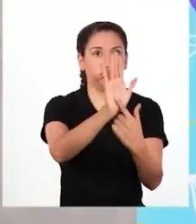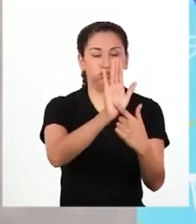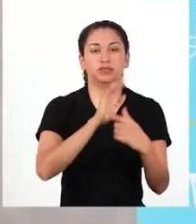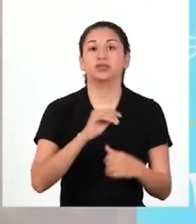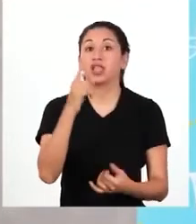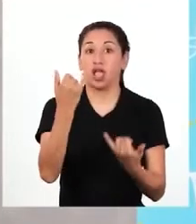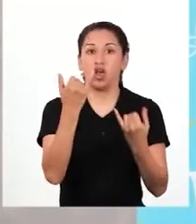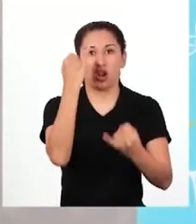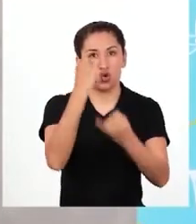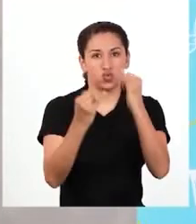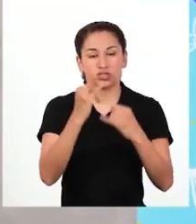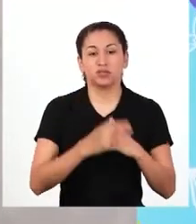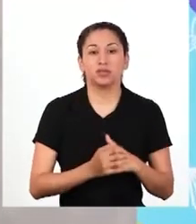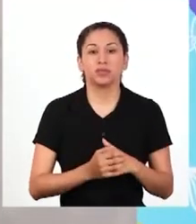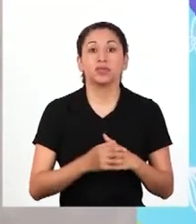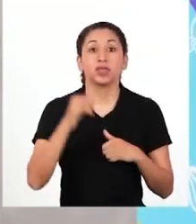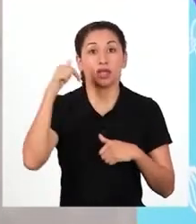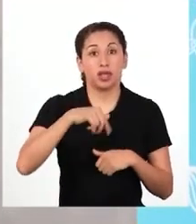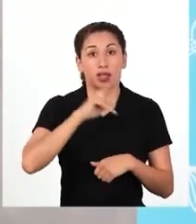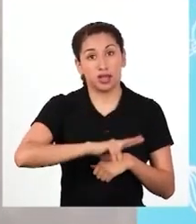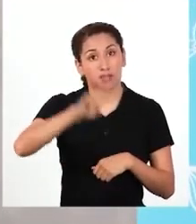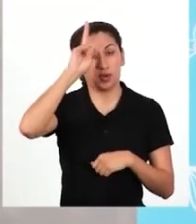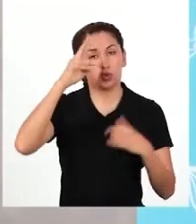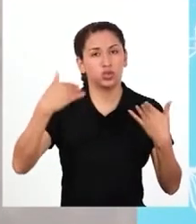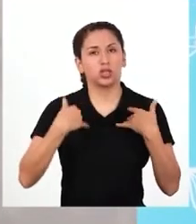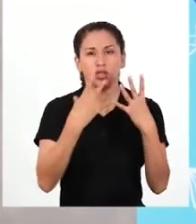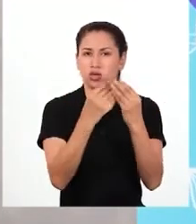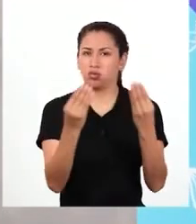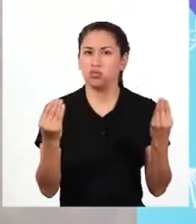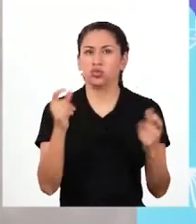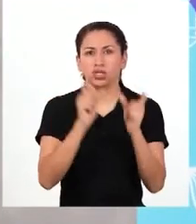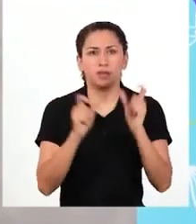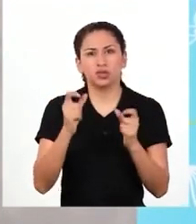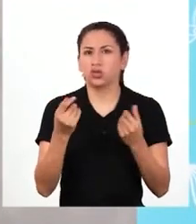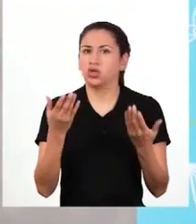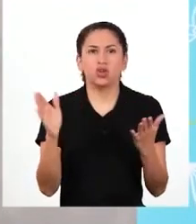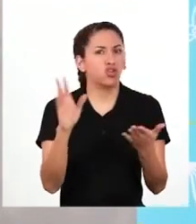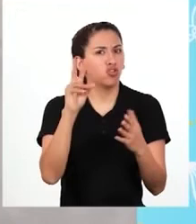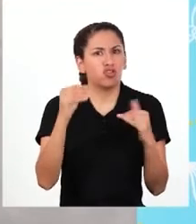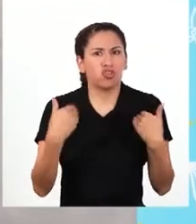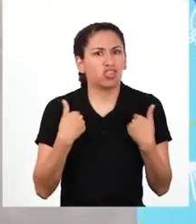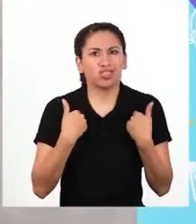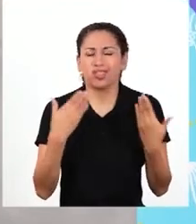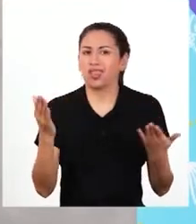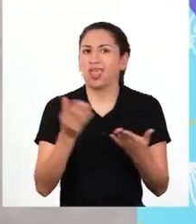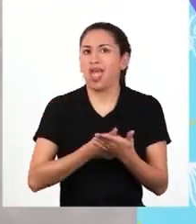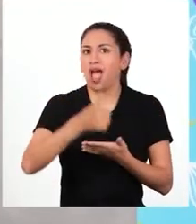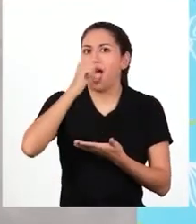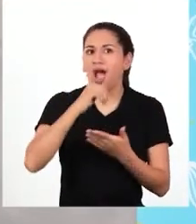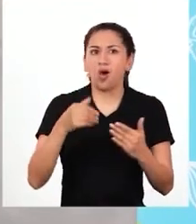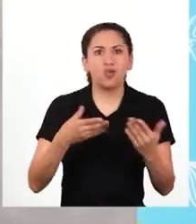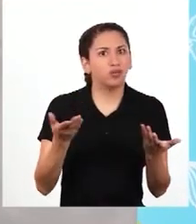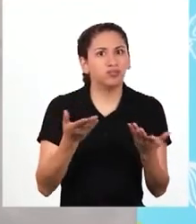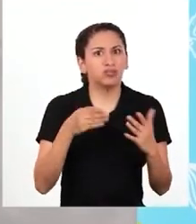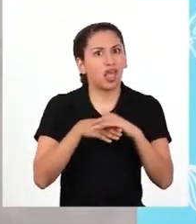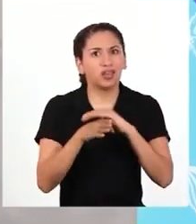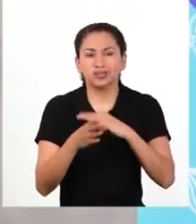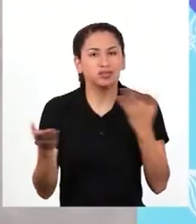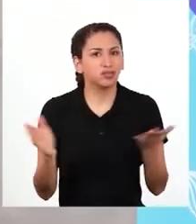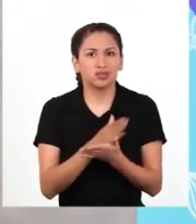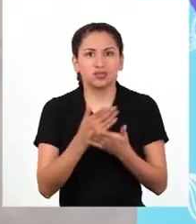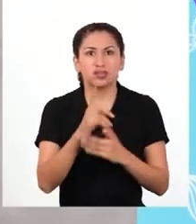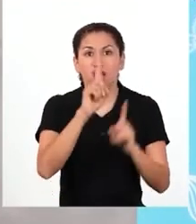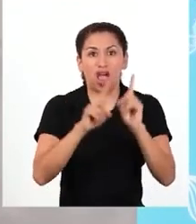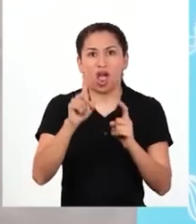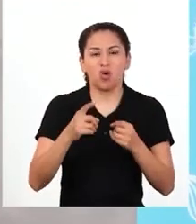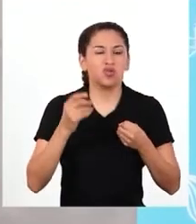nuestro país hay mucha gente que no puede acceder al agua potable, mientras que otras veces desperdiciamos este recurso. Una de las formas de cuidar el